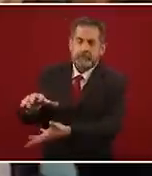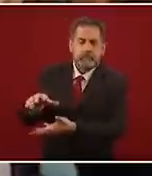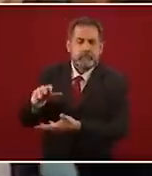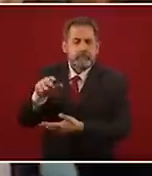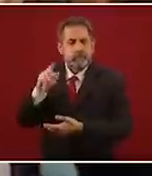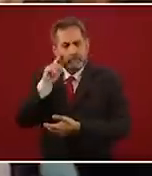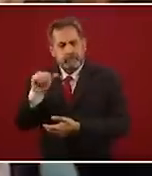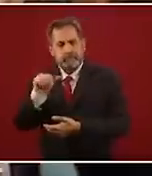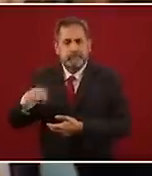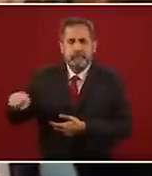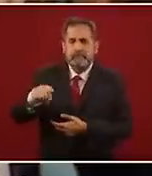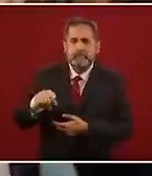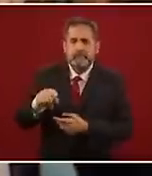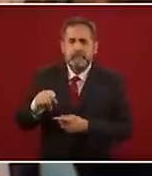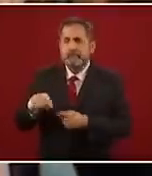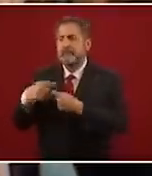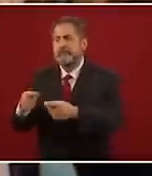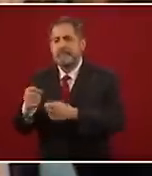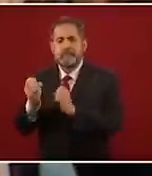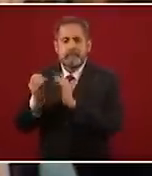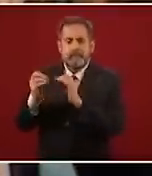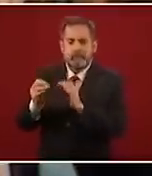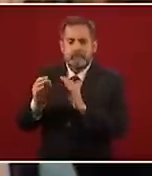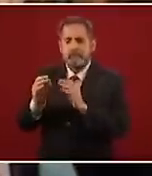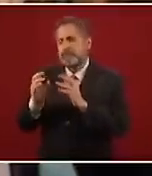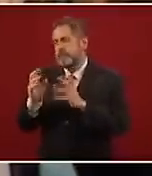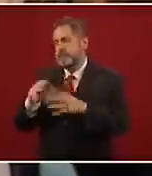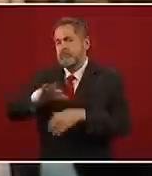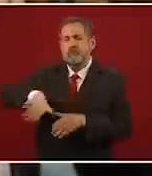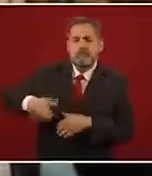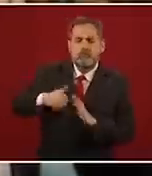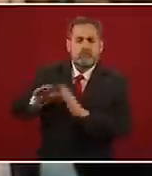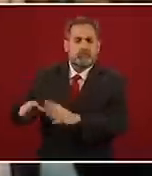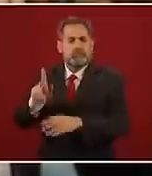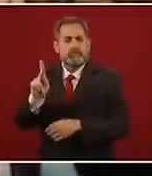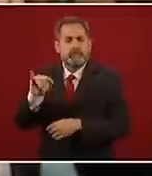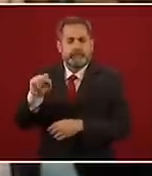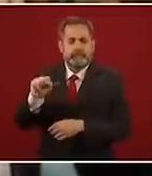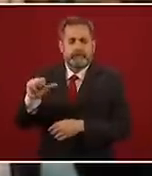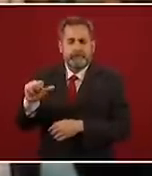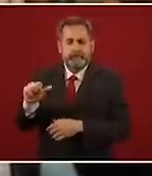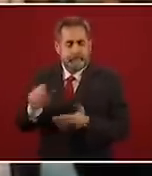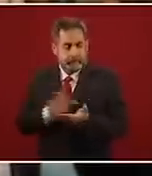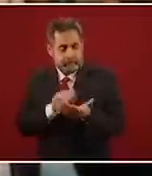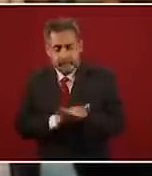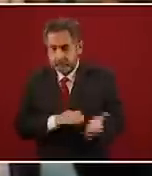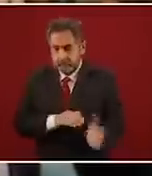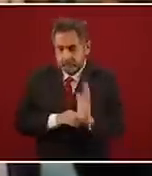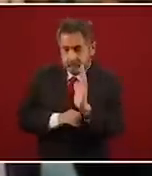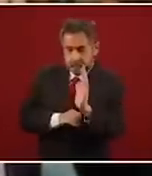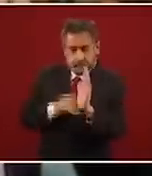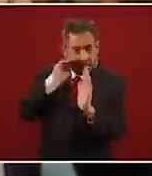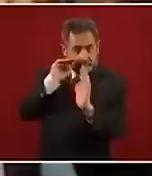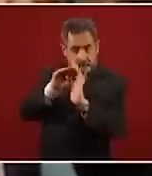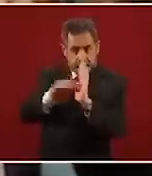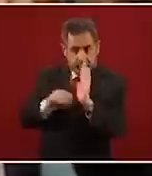a, obviamente, a las oficinas o bodegas de PISA. Aquí están los documentos donde se hace